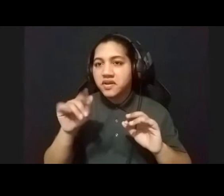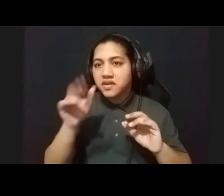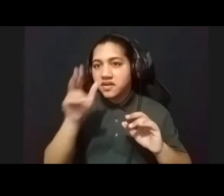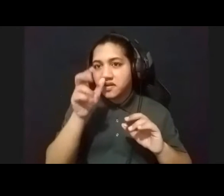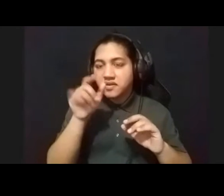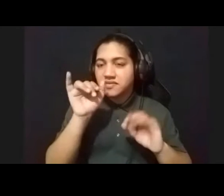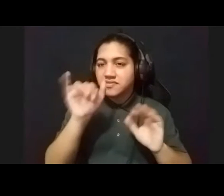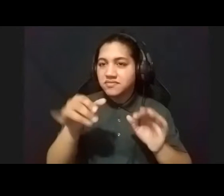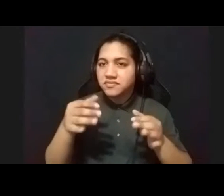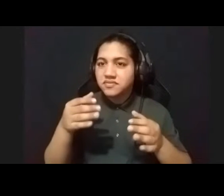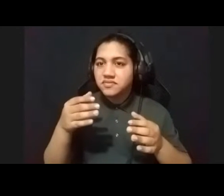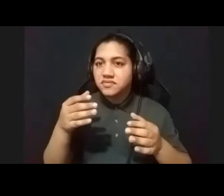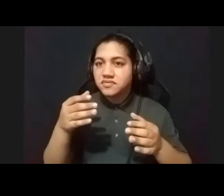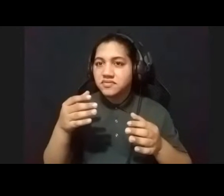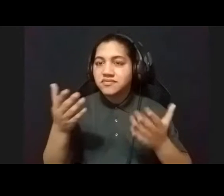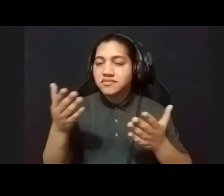¿Sería